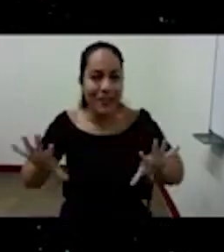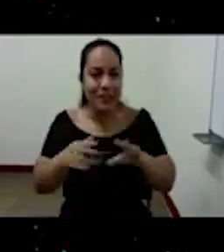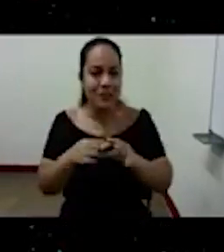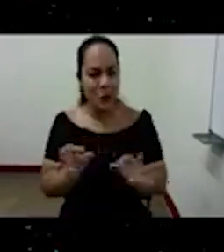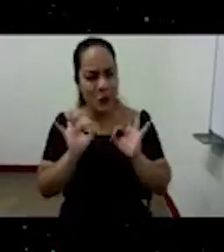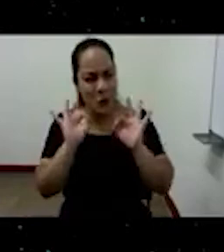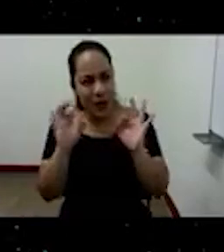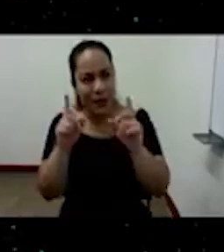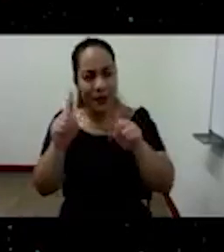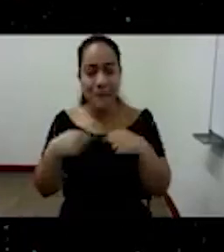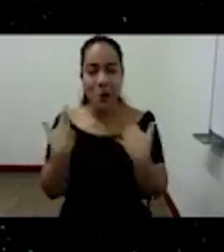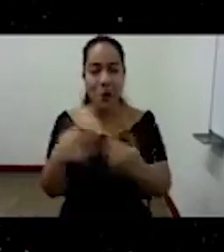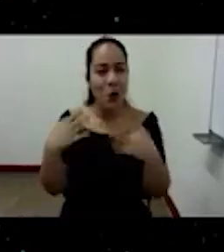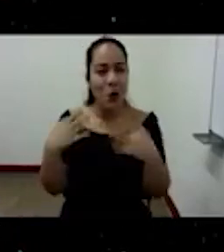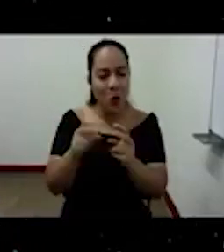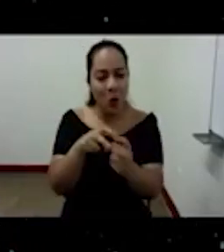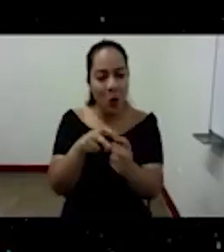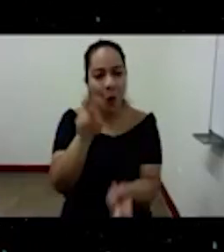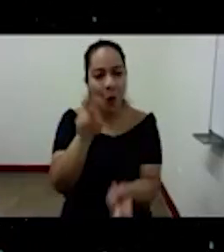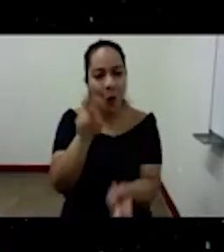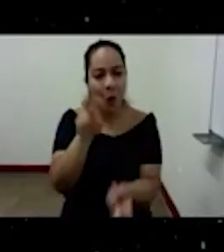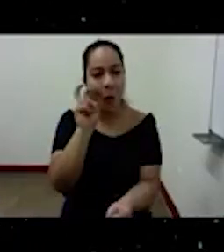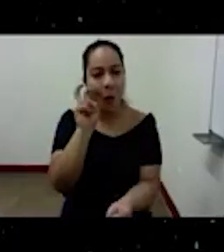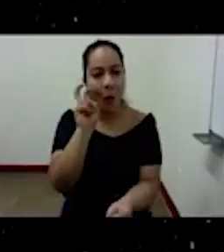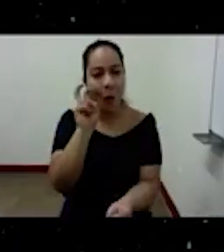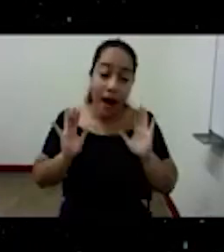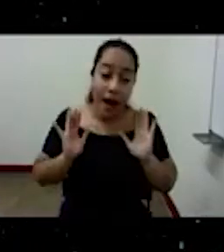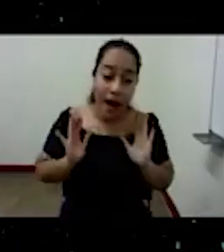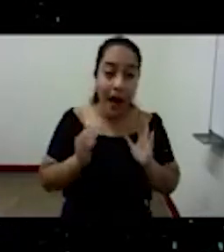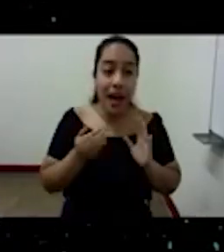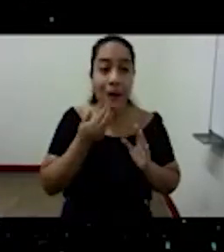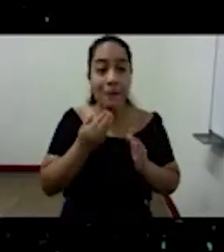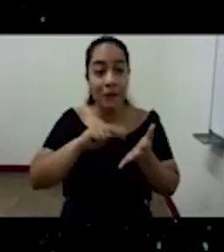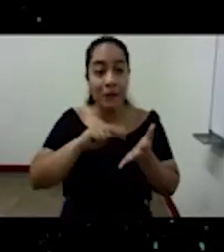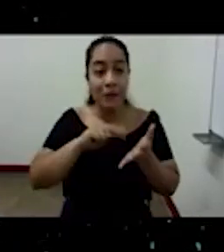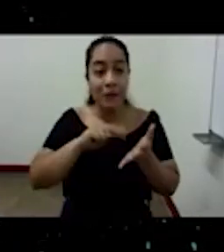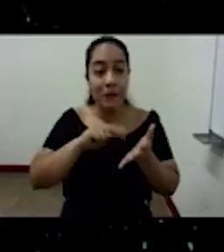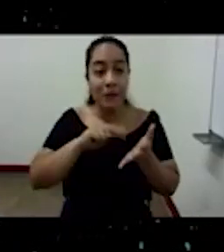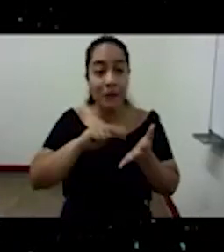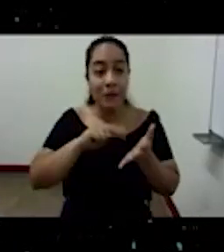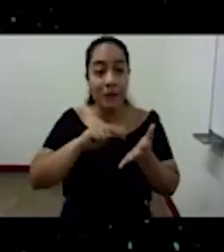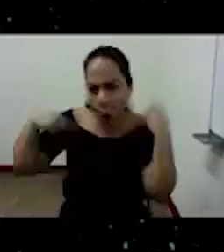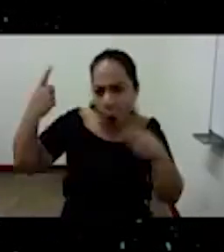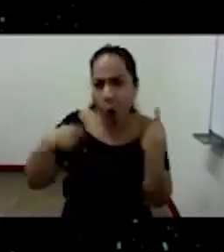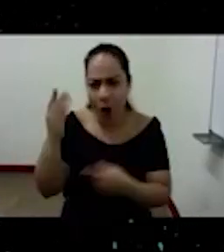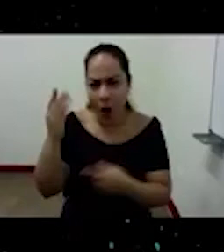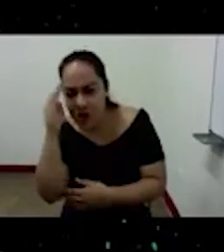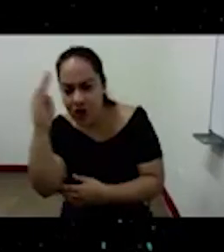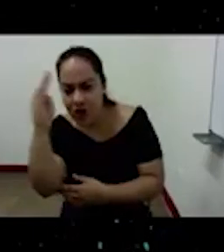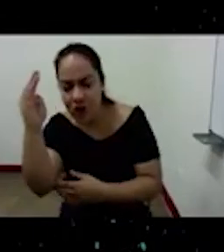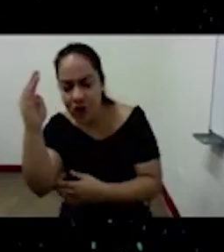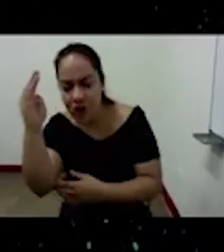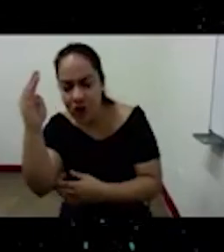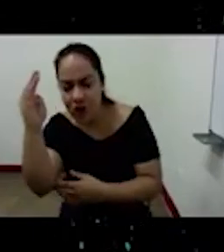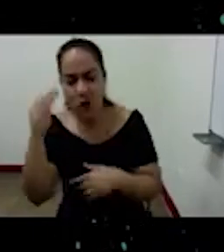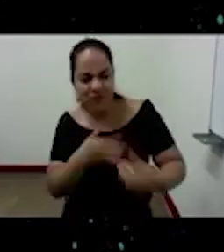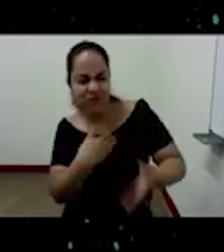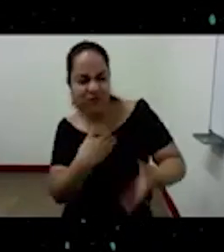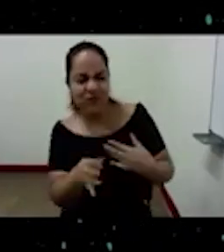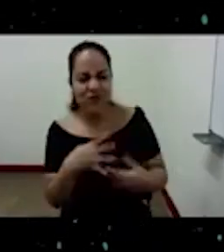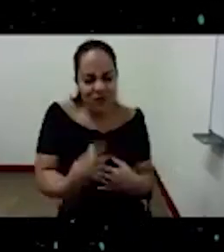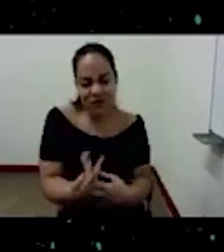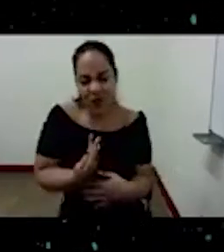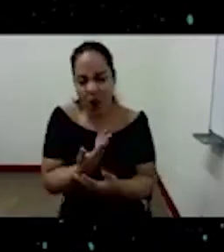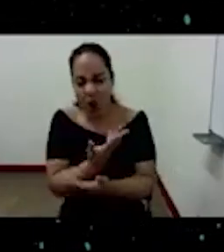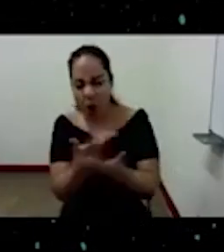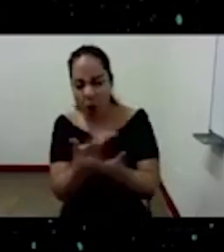y brillante. Incluso si esto supone convertirte en un loco extravagante y absurdo como lo soy